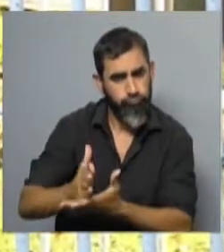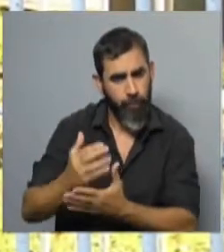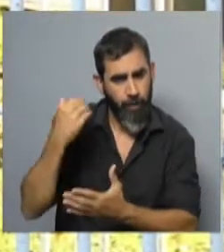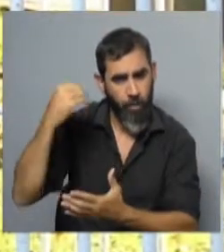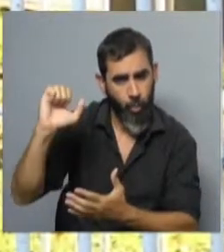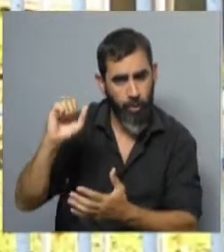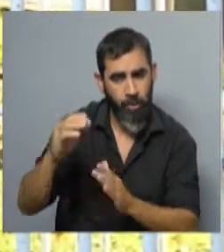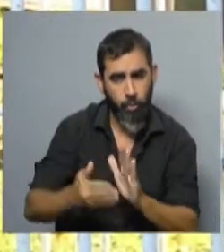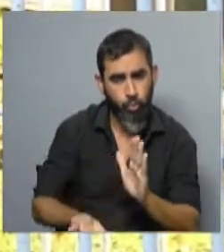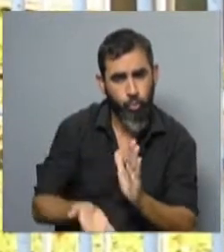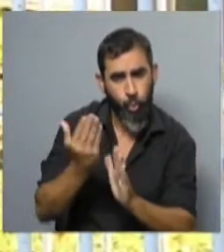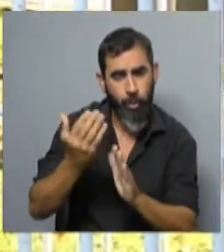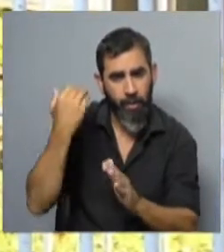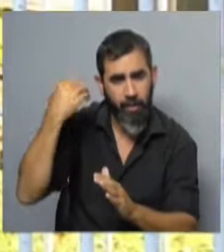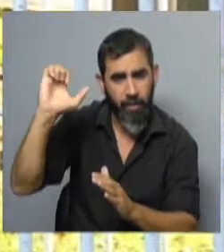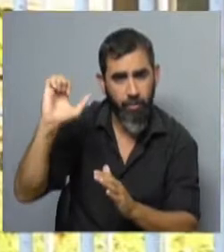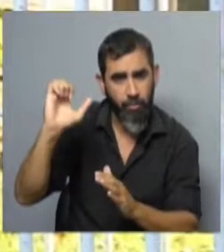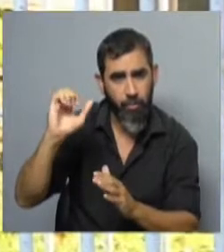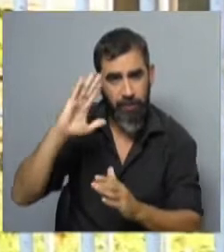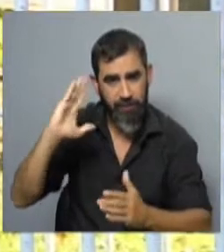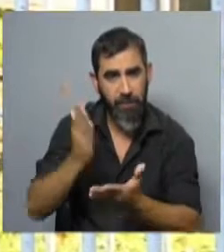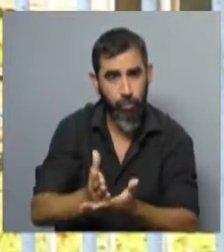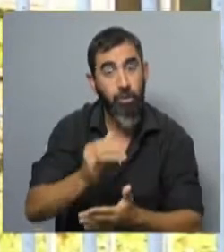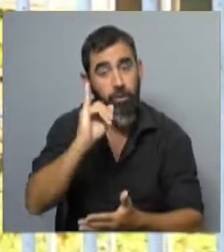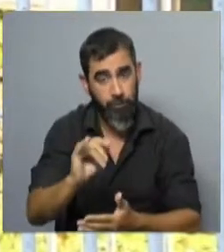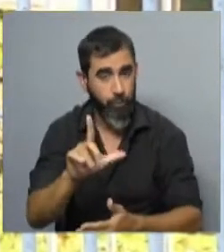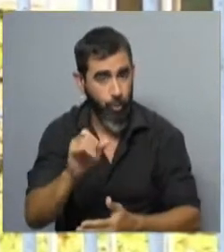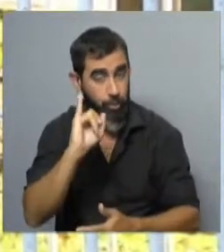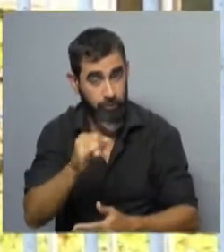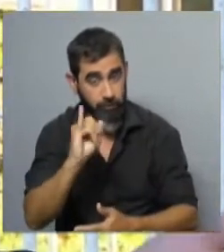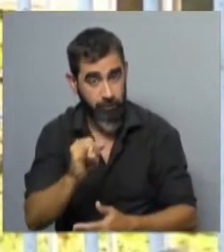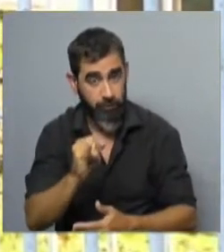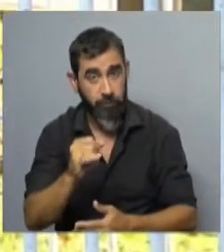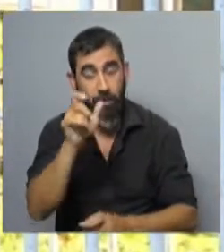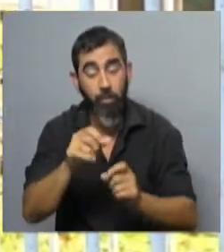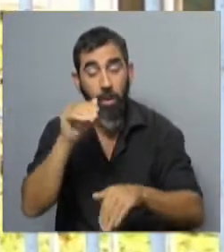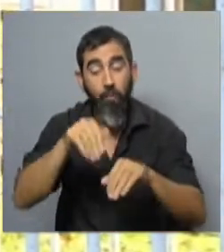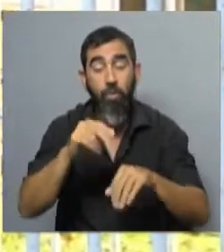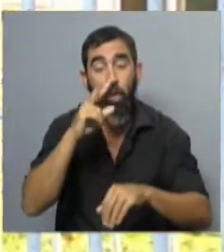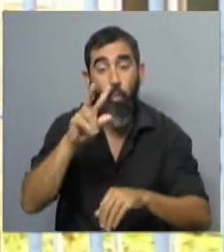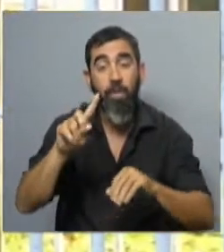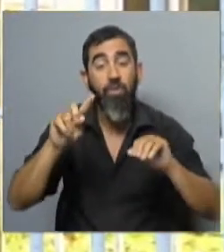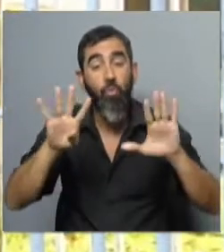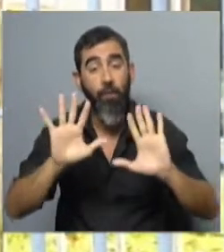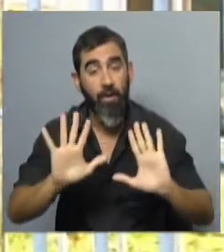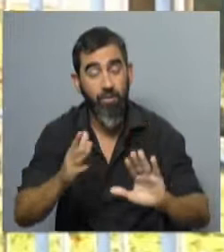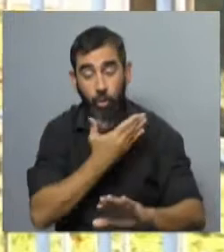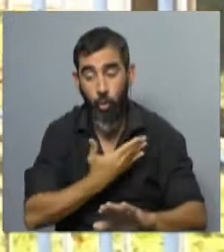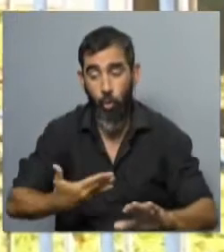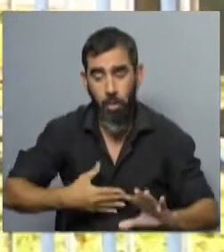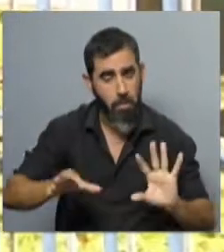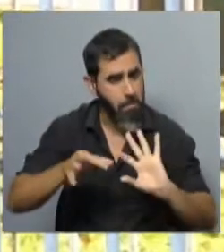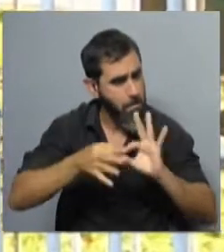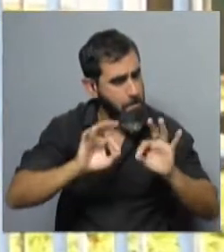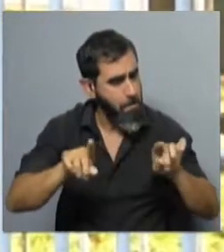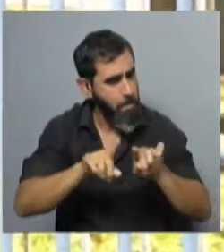suben los delitos en el sentido de las penas? Sí, naturalmente que sí. Y es lo que la gente votó en 2019. El gobierno fue coherente con lo que se